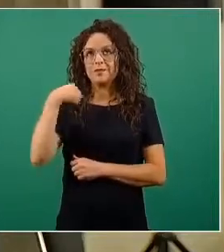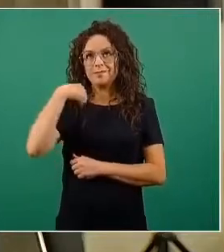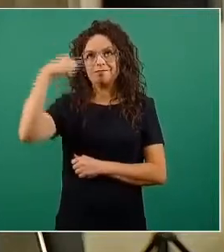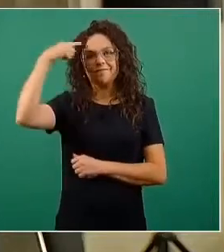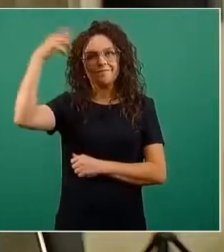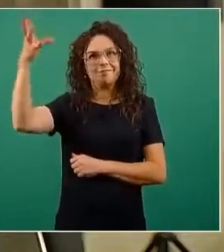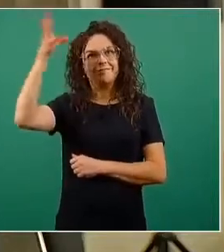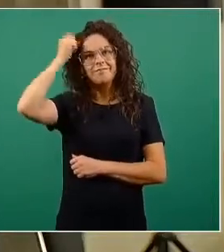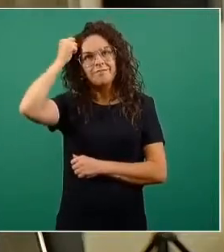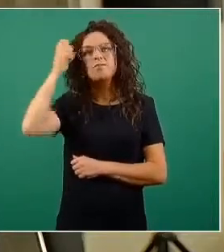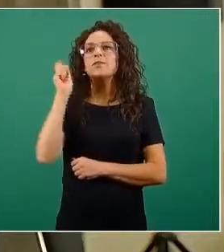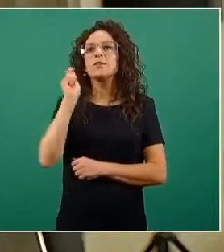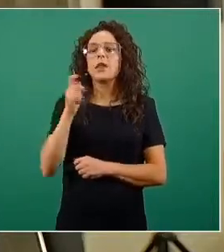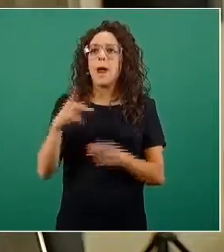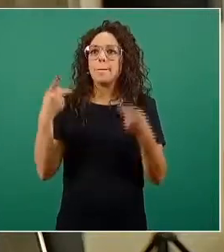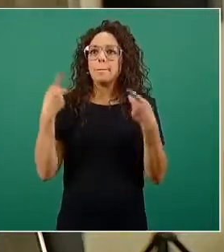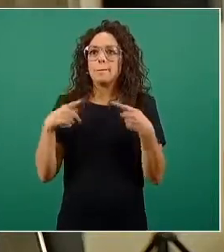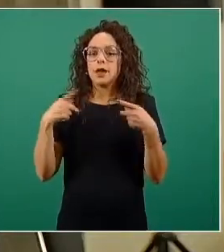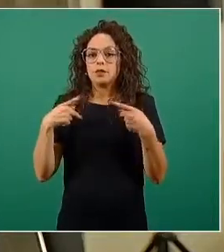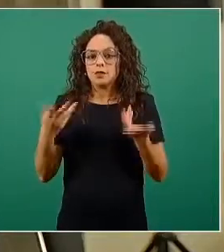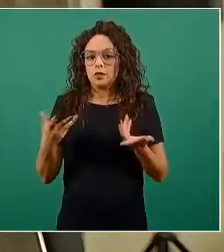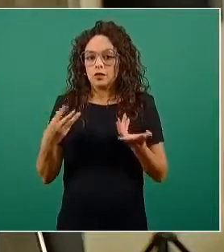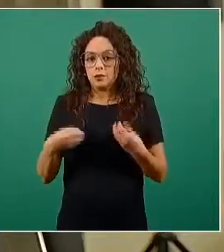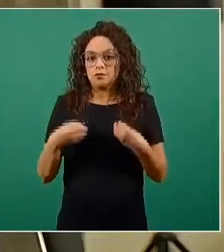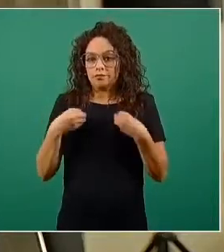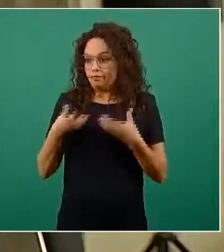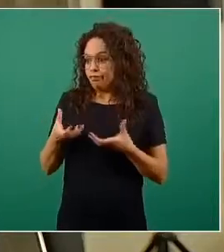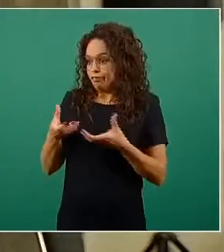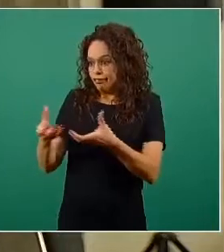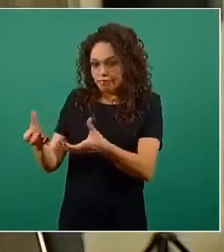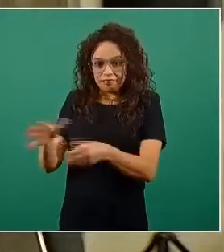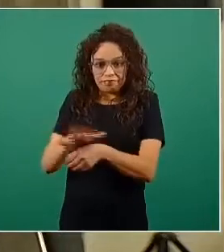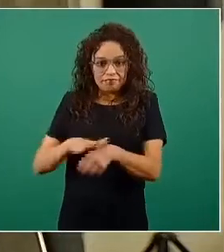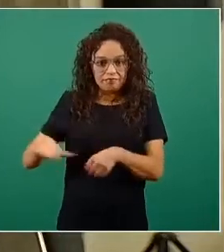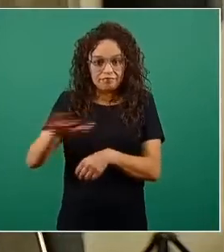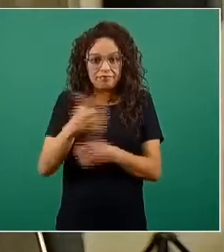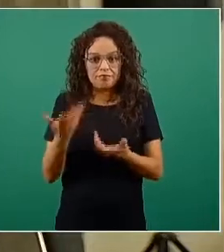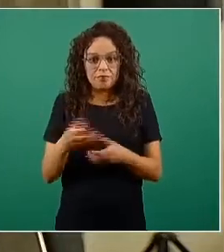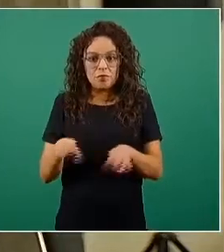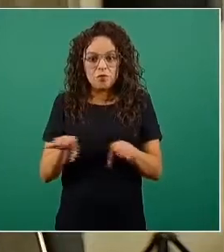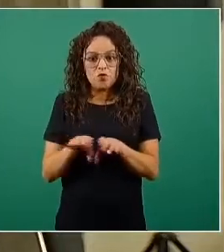de las personas en situación de calle, cómo sería también ese protocolo, cómo llevarían